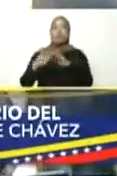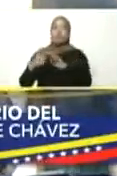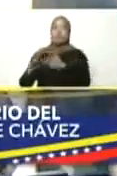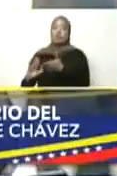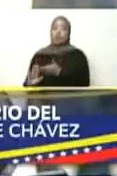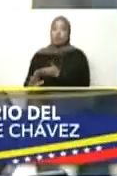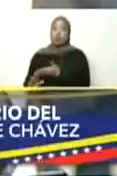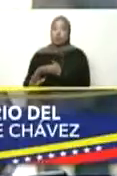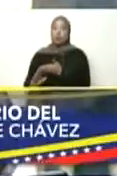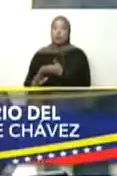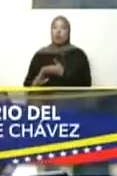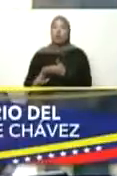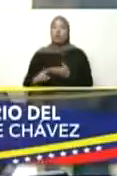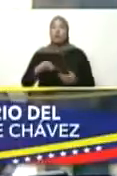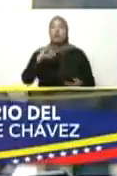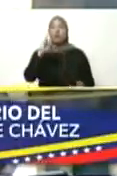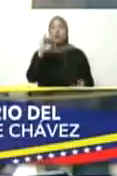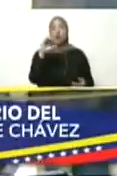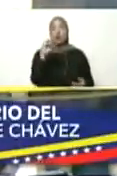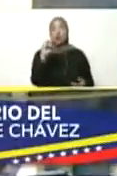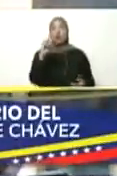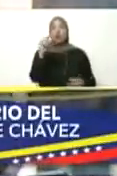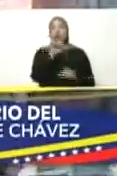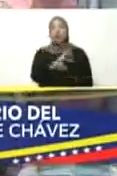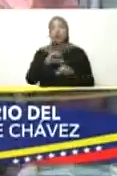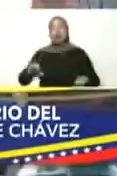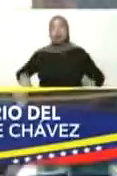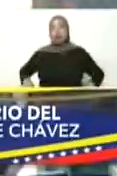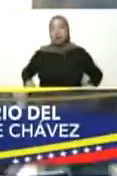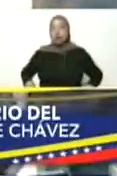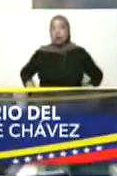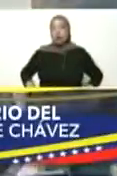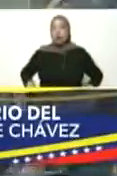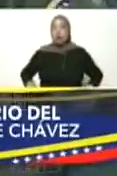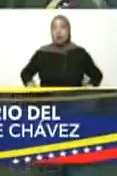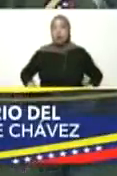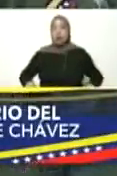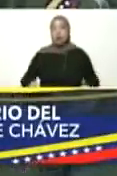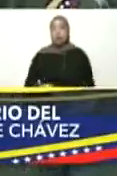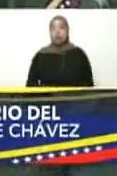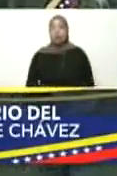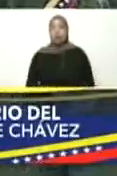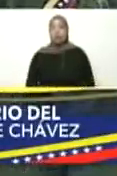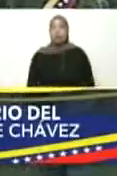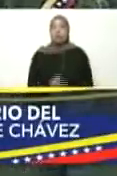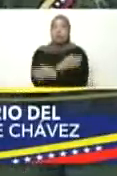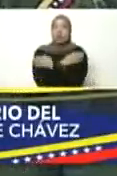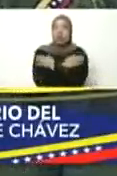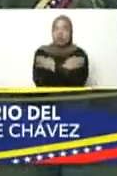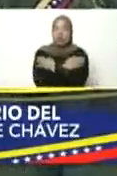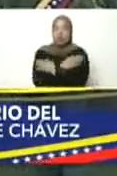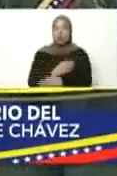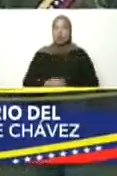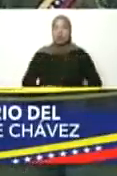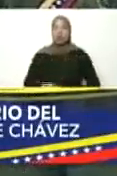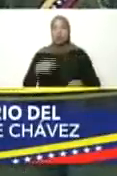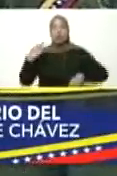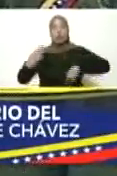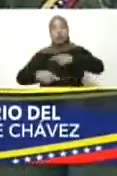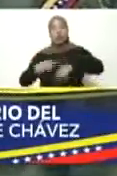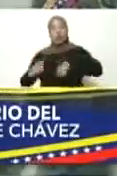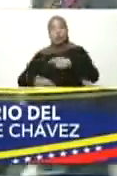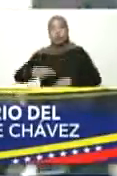Lara y SODI Portuguesa, mi abrazo solidario,